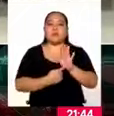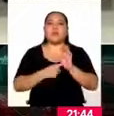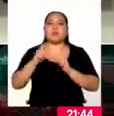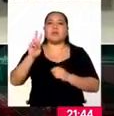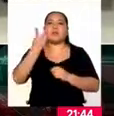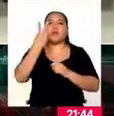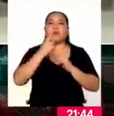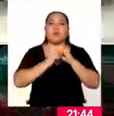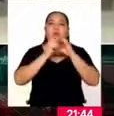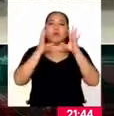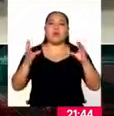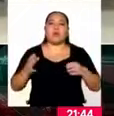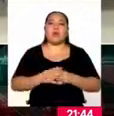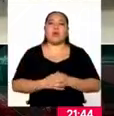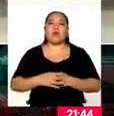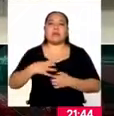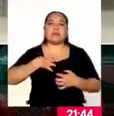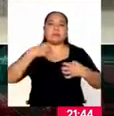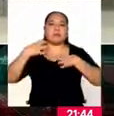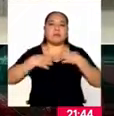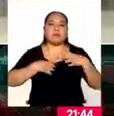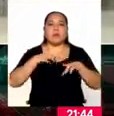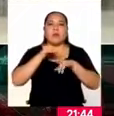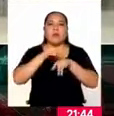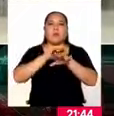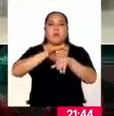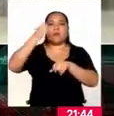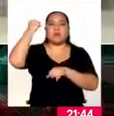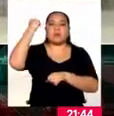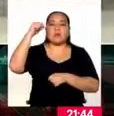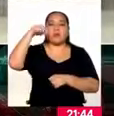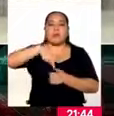la segunda jornada de protestas en nuestra ciudad y al interior de nuestro país también.